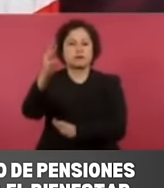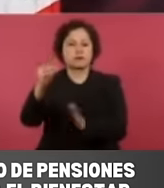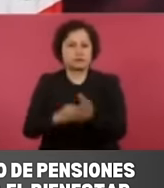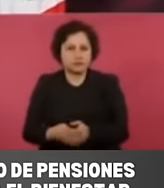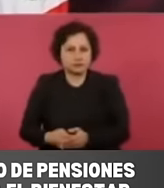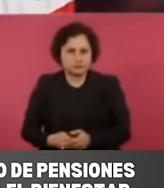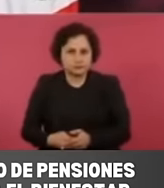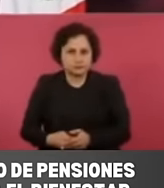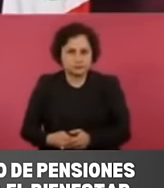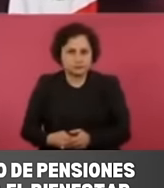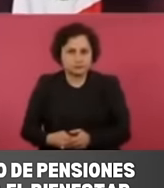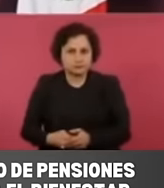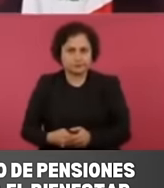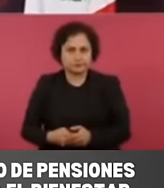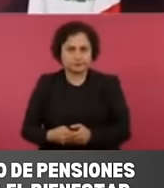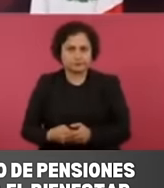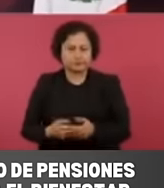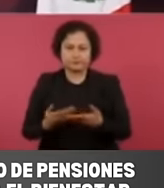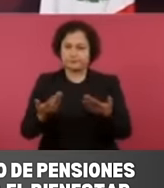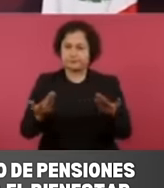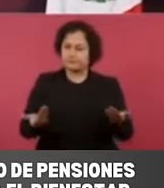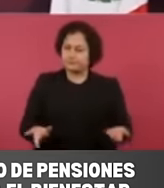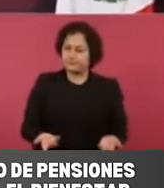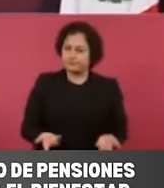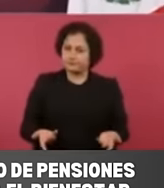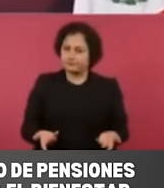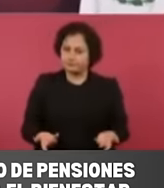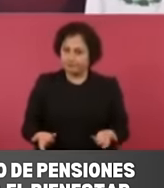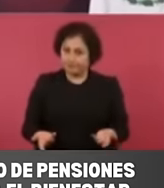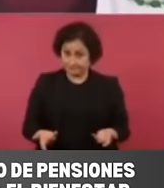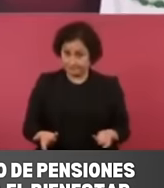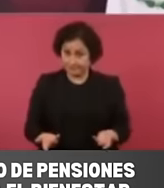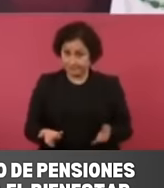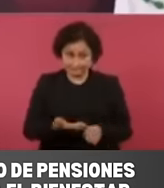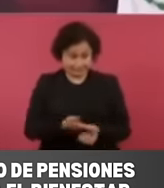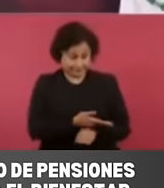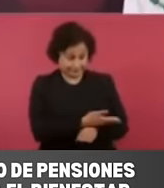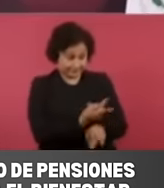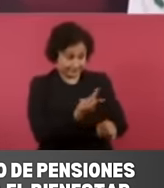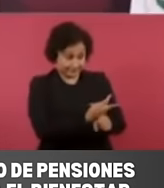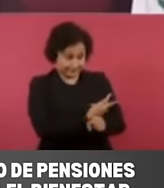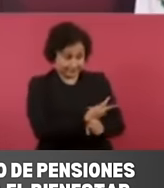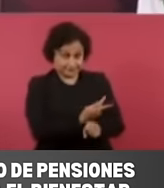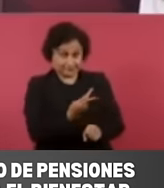Entonces, ¿qué es lo que nosotros